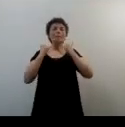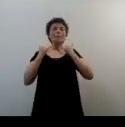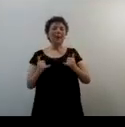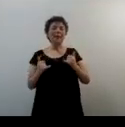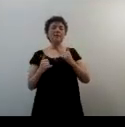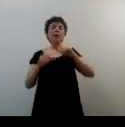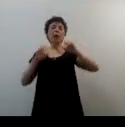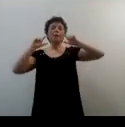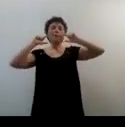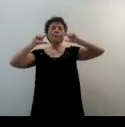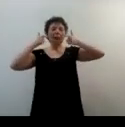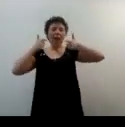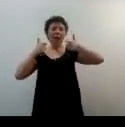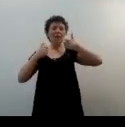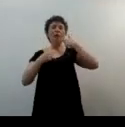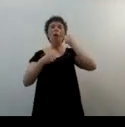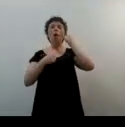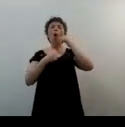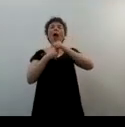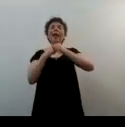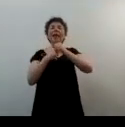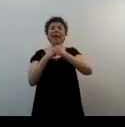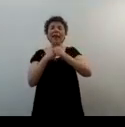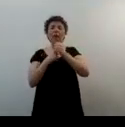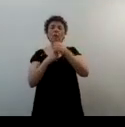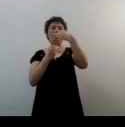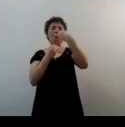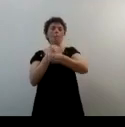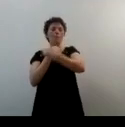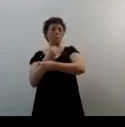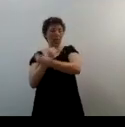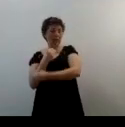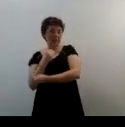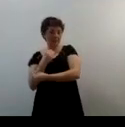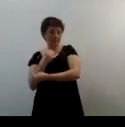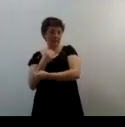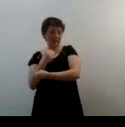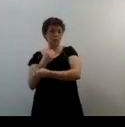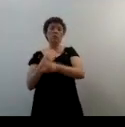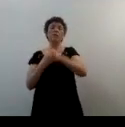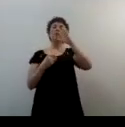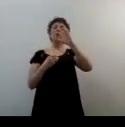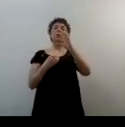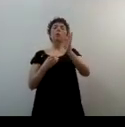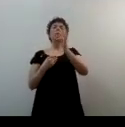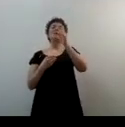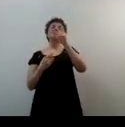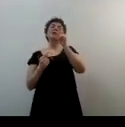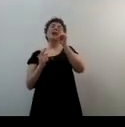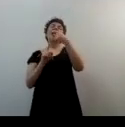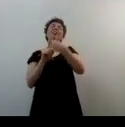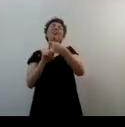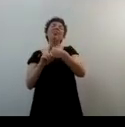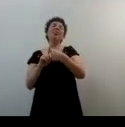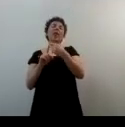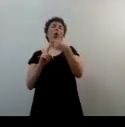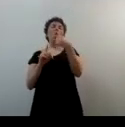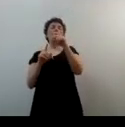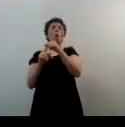como el kiwi, el plátano, que te aporta más carbohidrato que otra pieza de fruta y además tiene un poquito más de índice glucémico. Y lo que sí que hay que